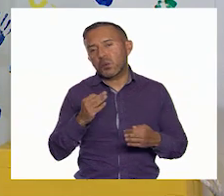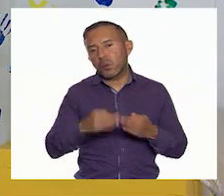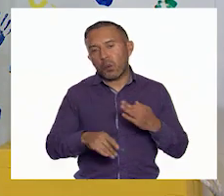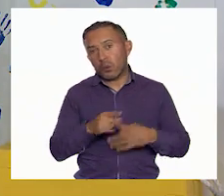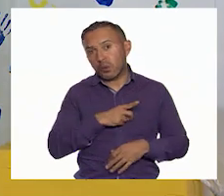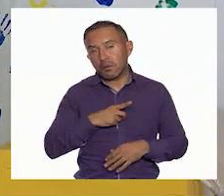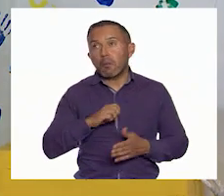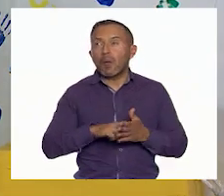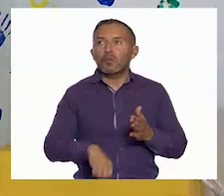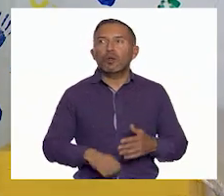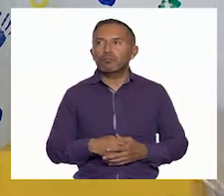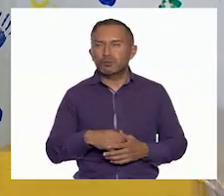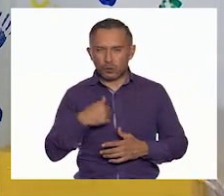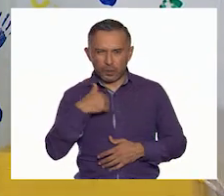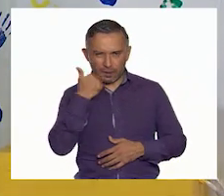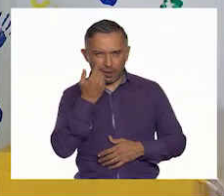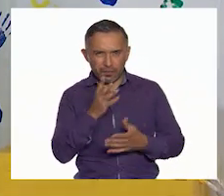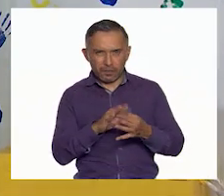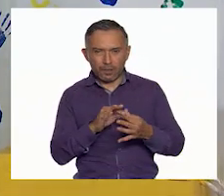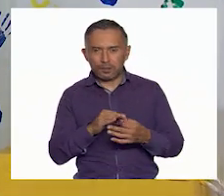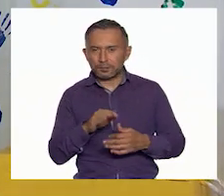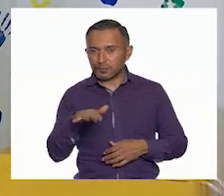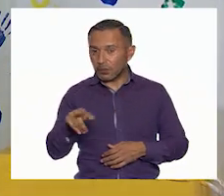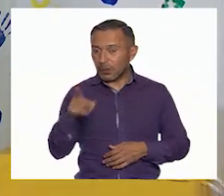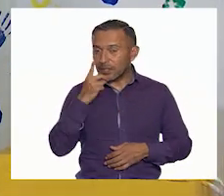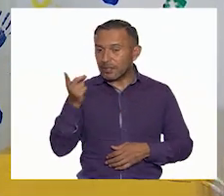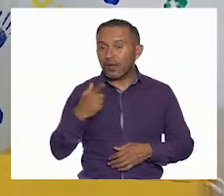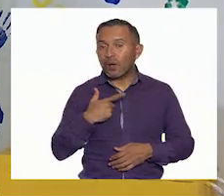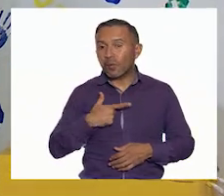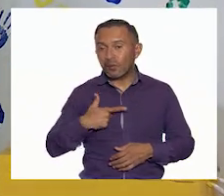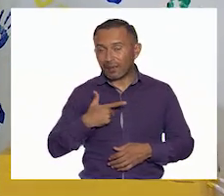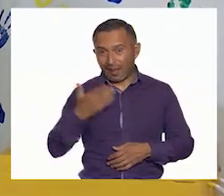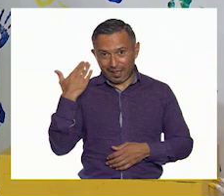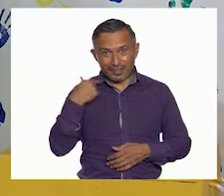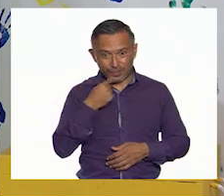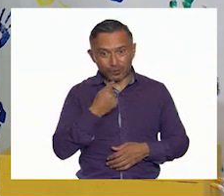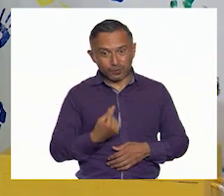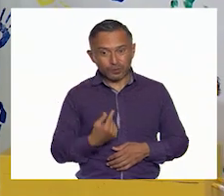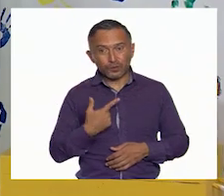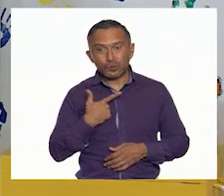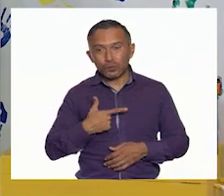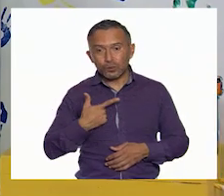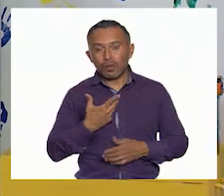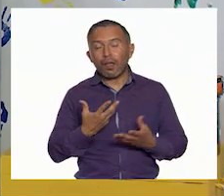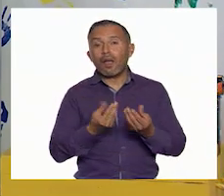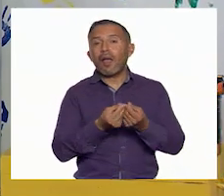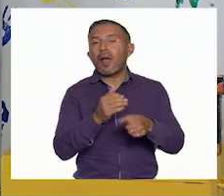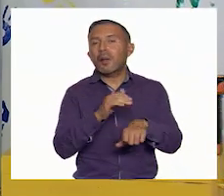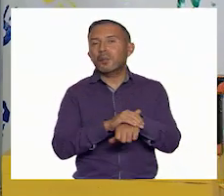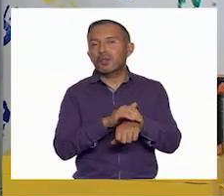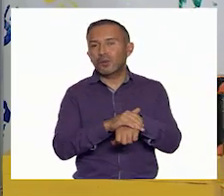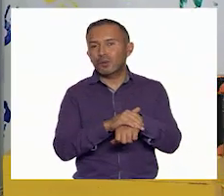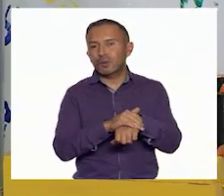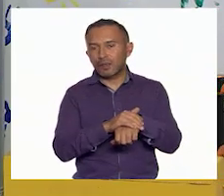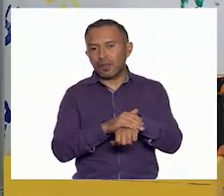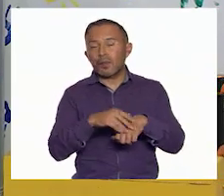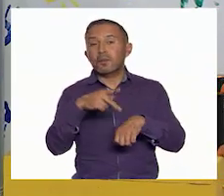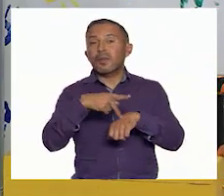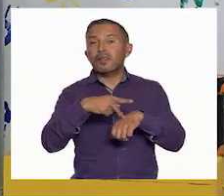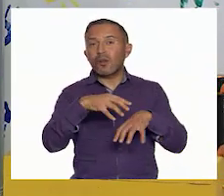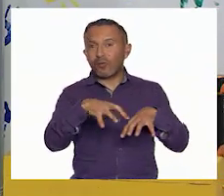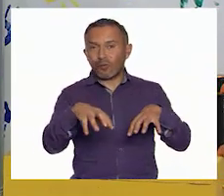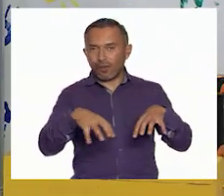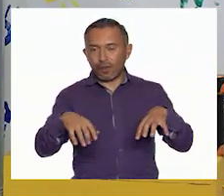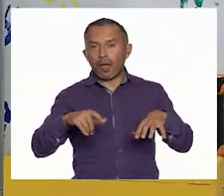hacer. Por ejemplo, yo quiero comentar algo. Él dijo que a él le gustaba, cuando era niño, juntarse con sus amigos a hacer represas y que